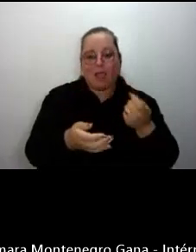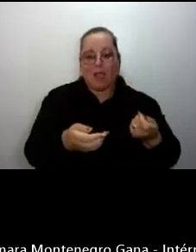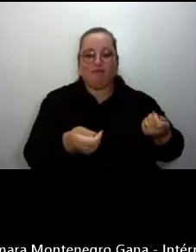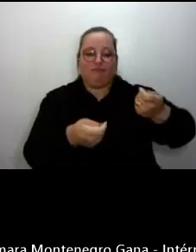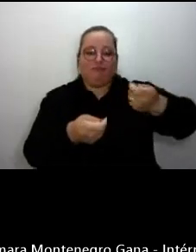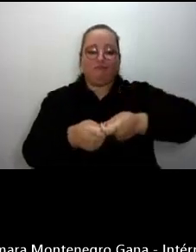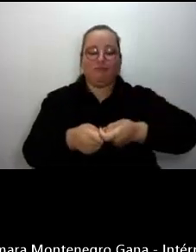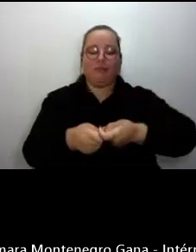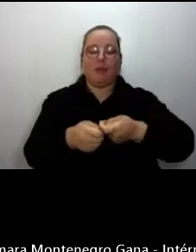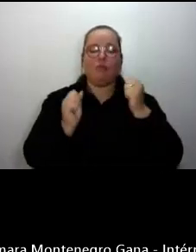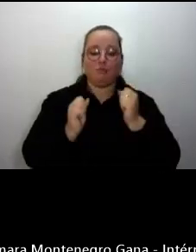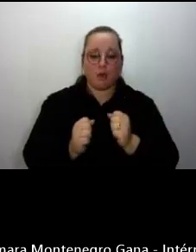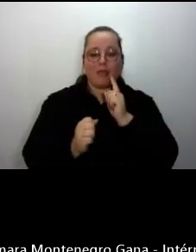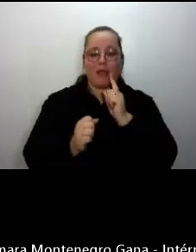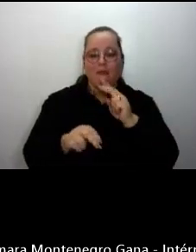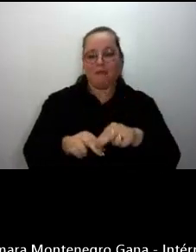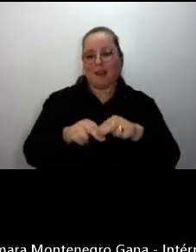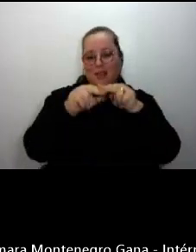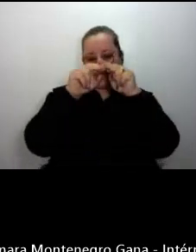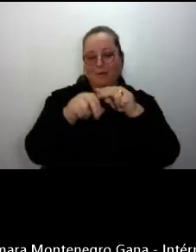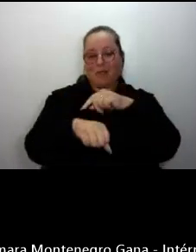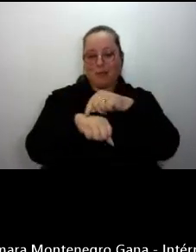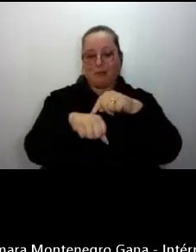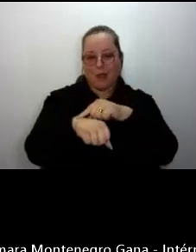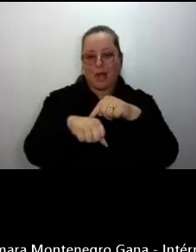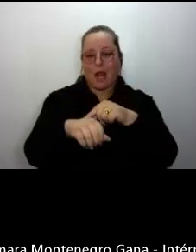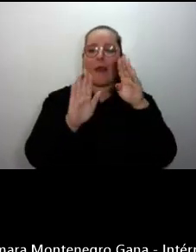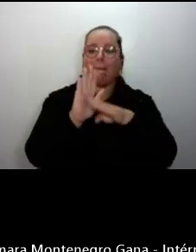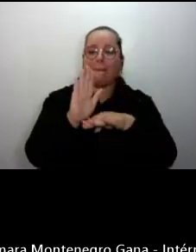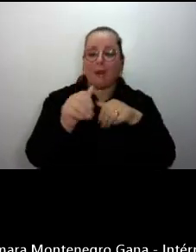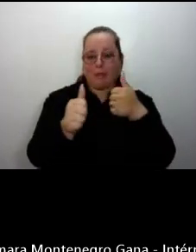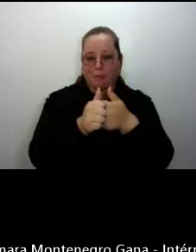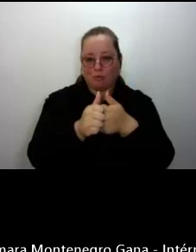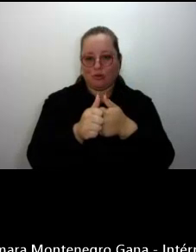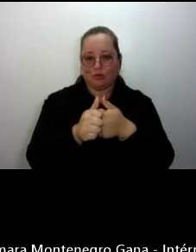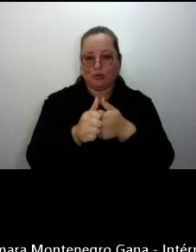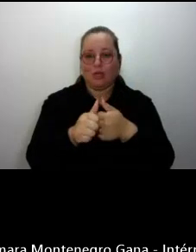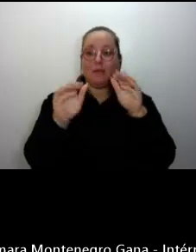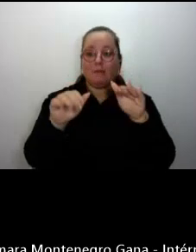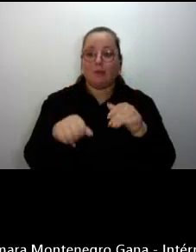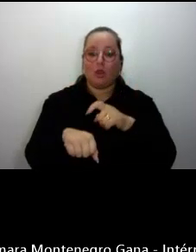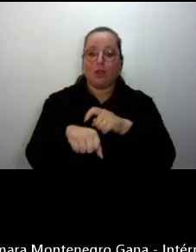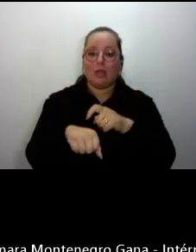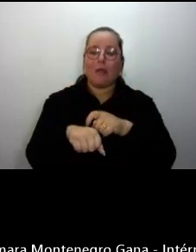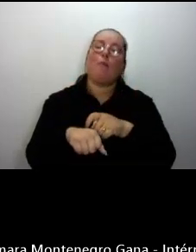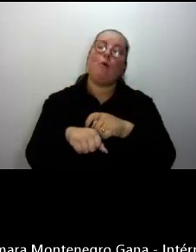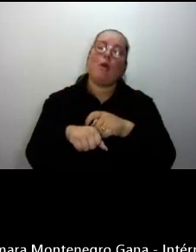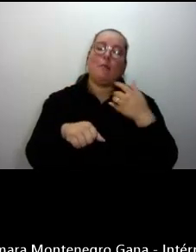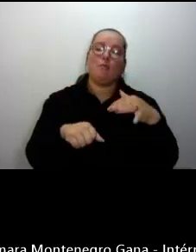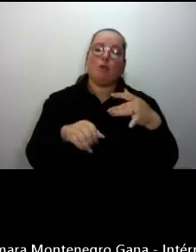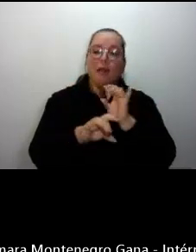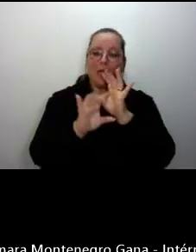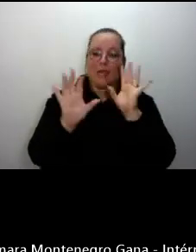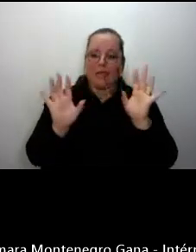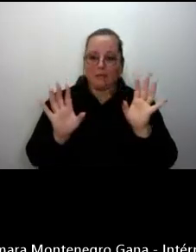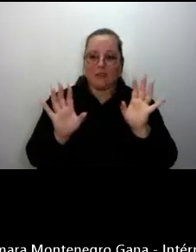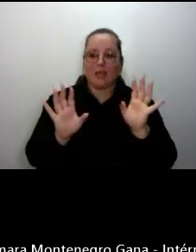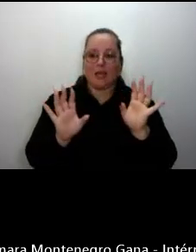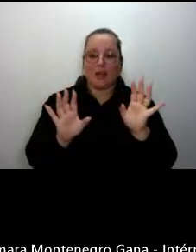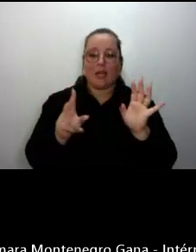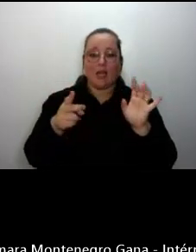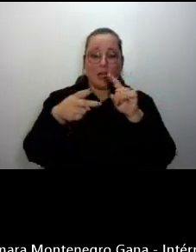poder tener el financiamiento para las horas mínimas de apoyo. Al mismo tiempo es importante clarificar que los